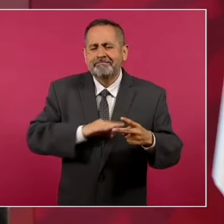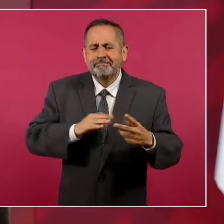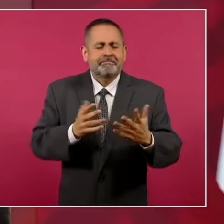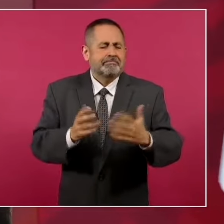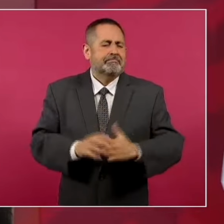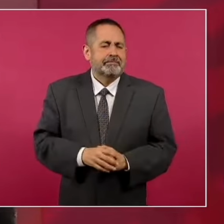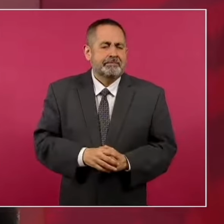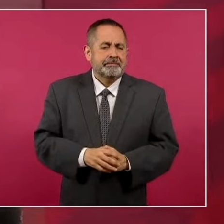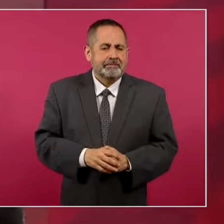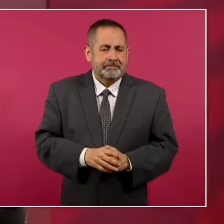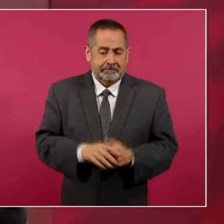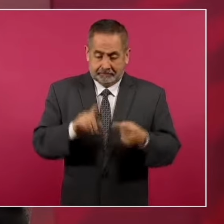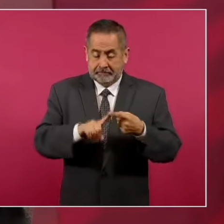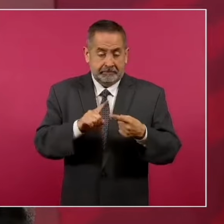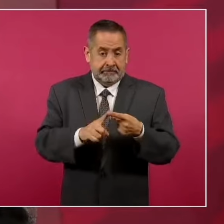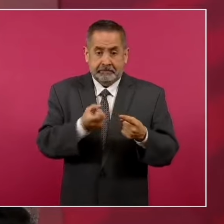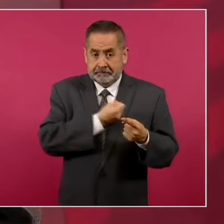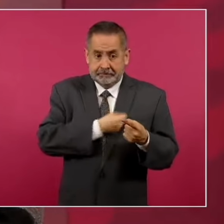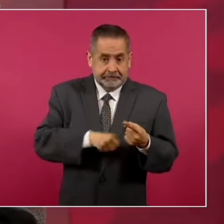Pero con la salud,